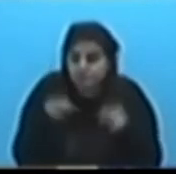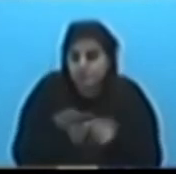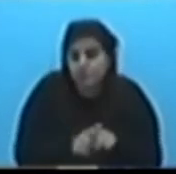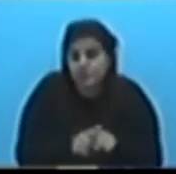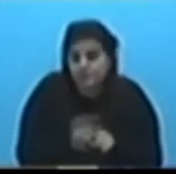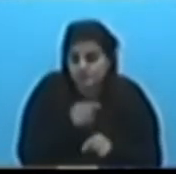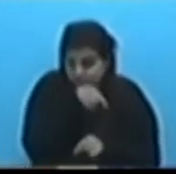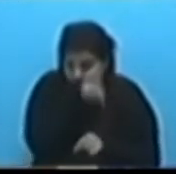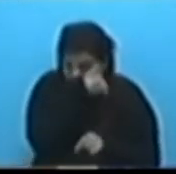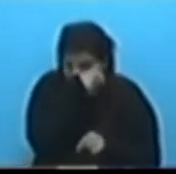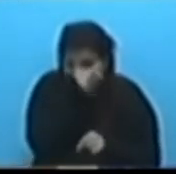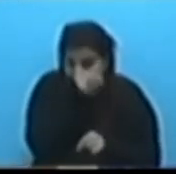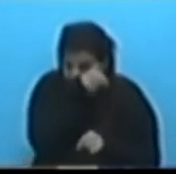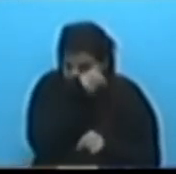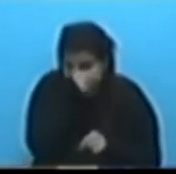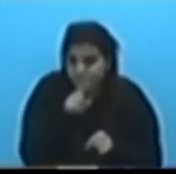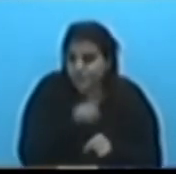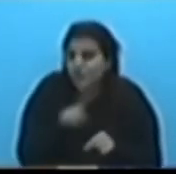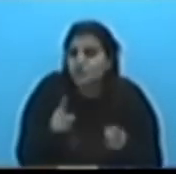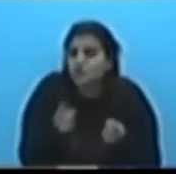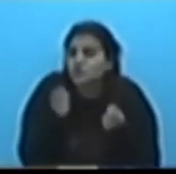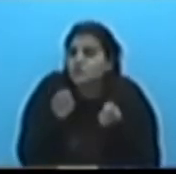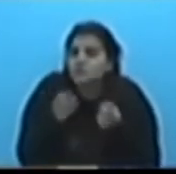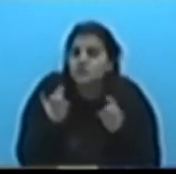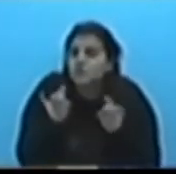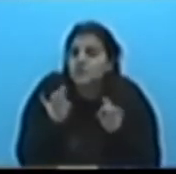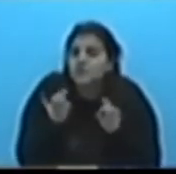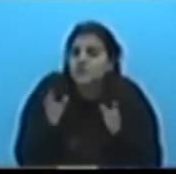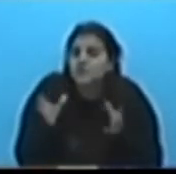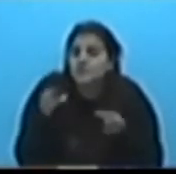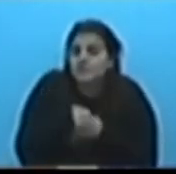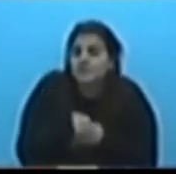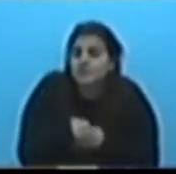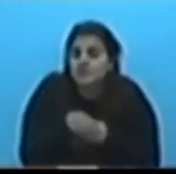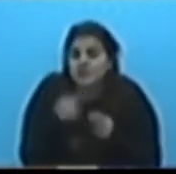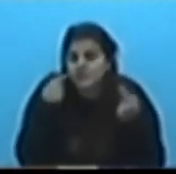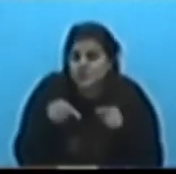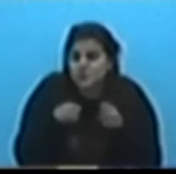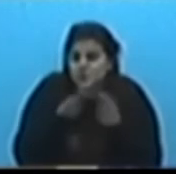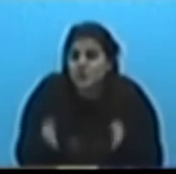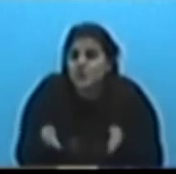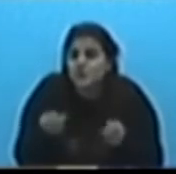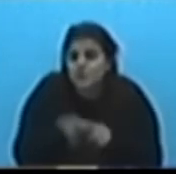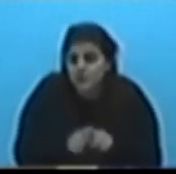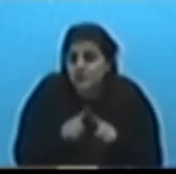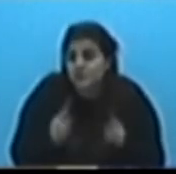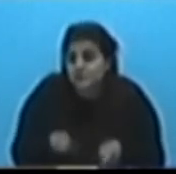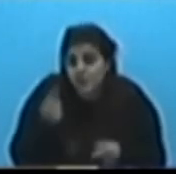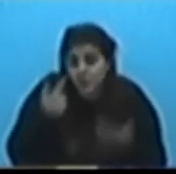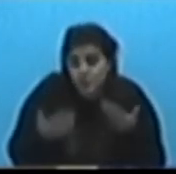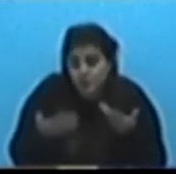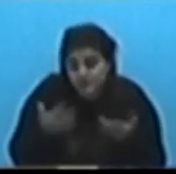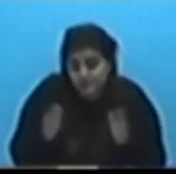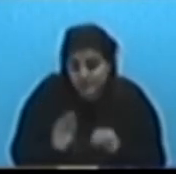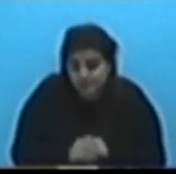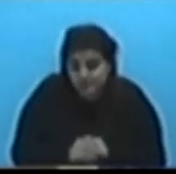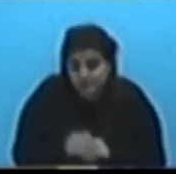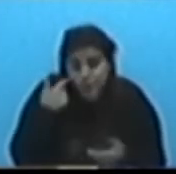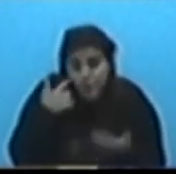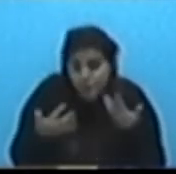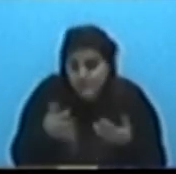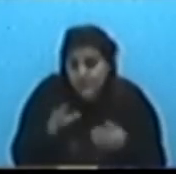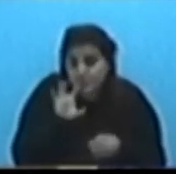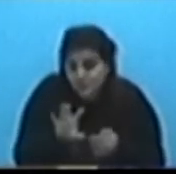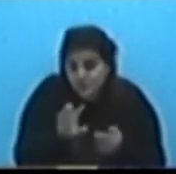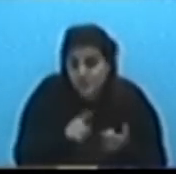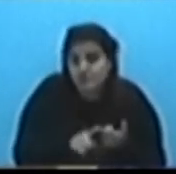político, ya no solamente de las personas que forman parte de las instituciones políticas, también de las justicias